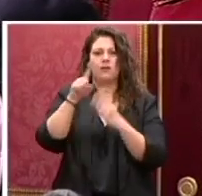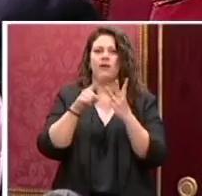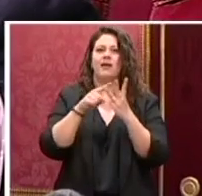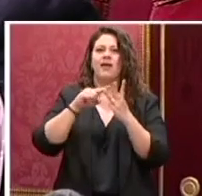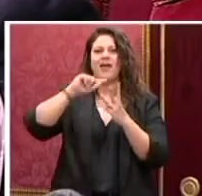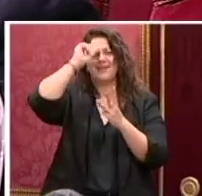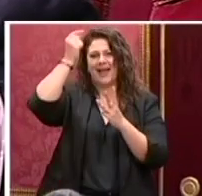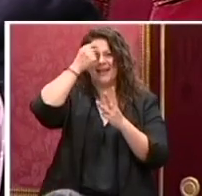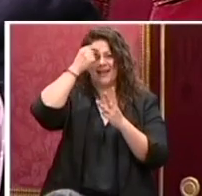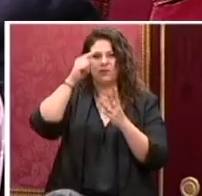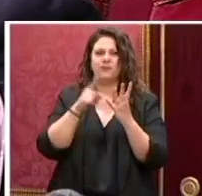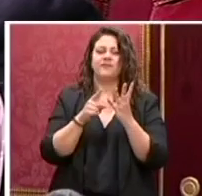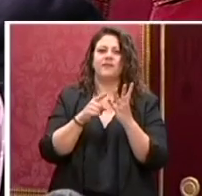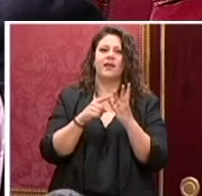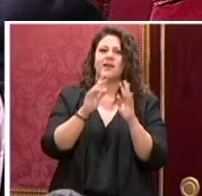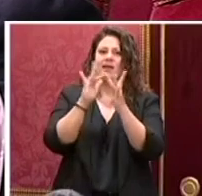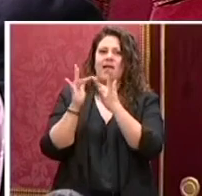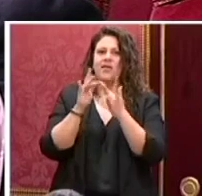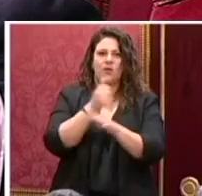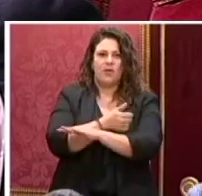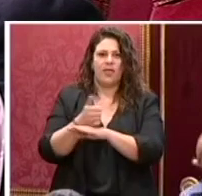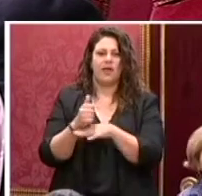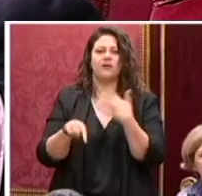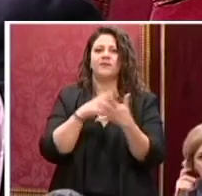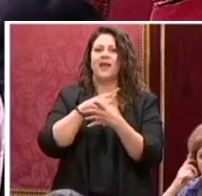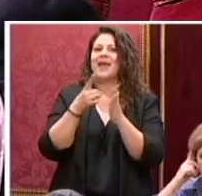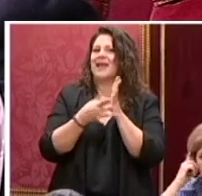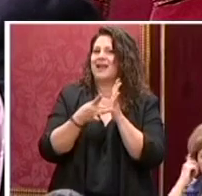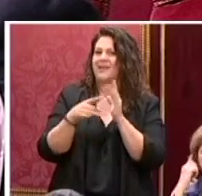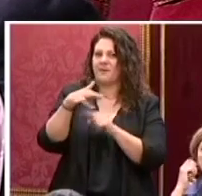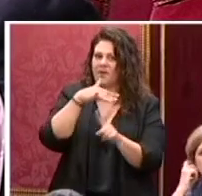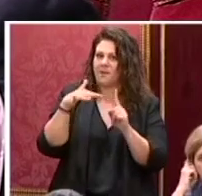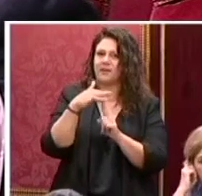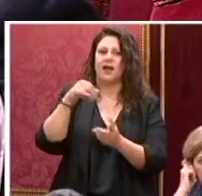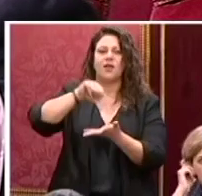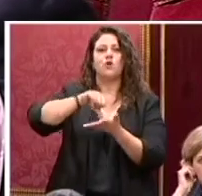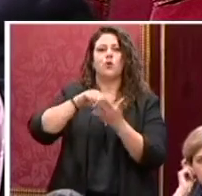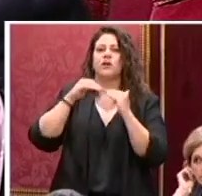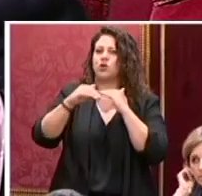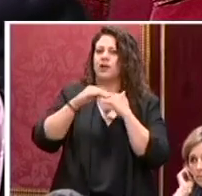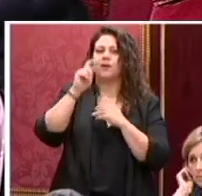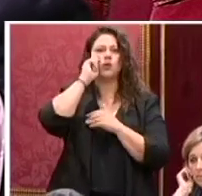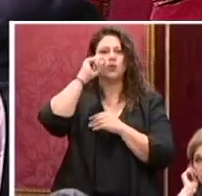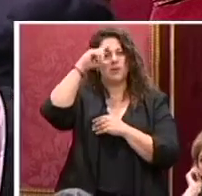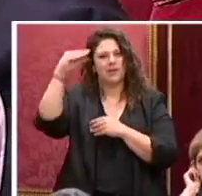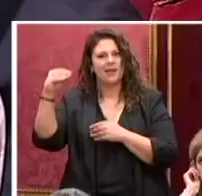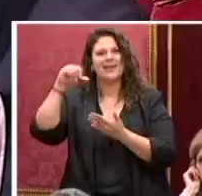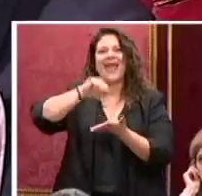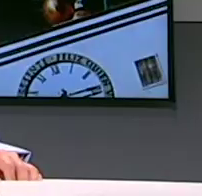del talento, relación con la ciudadanía, calidad medioambiental, ciudad sostenible, turismo inteligente y Smart